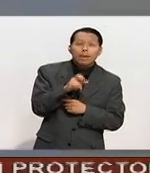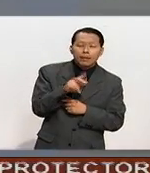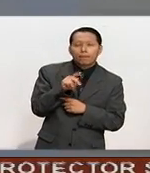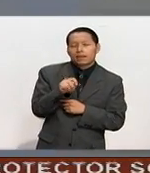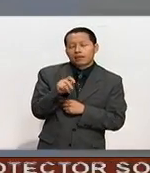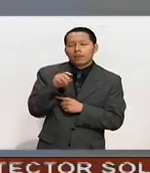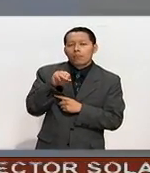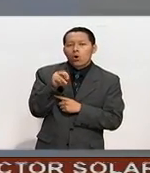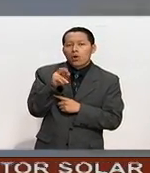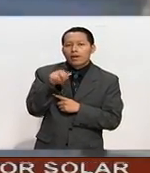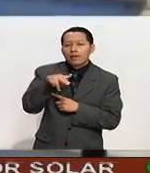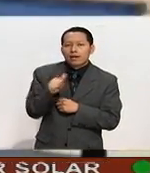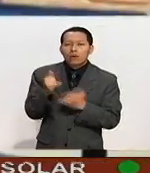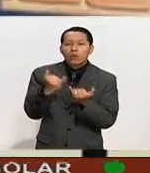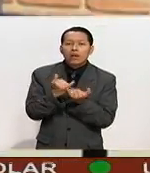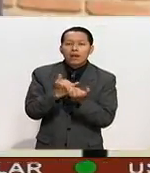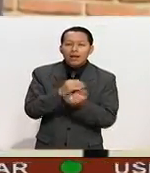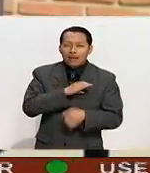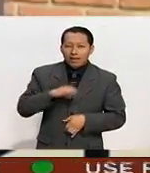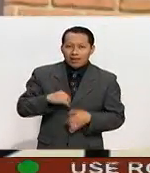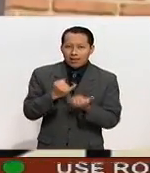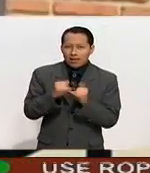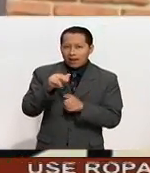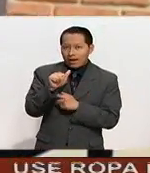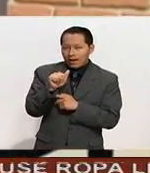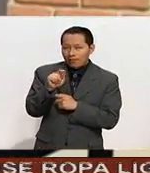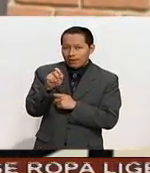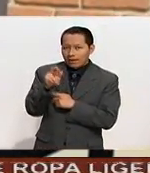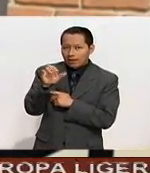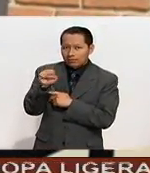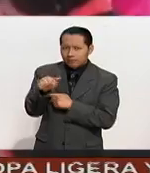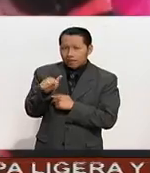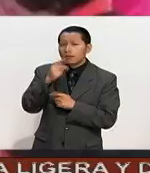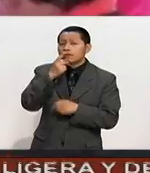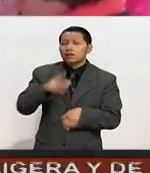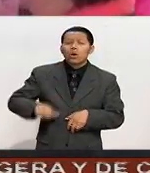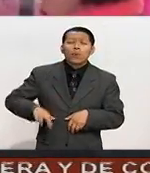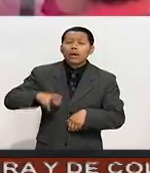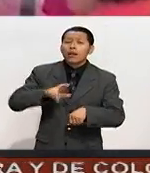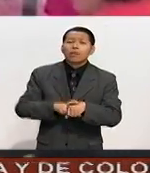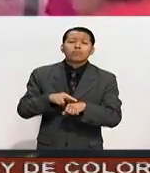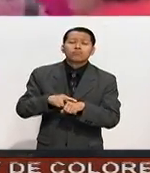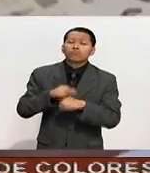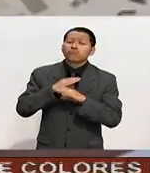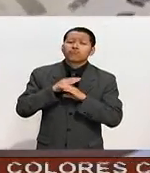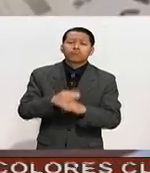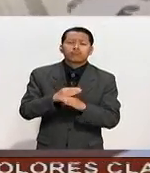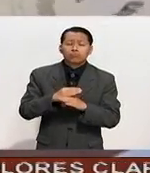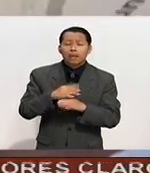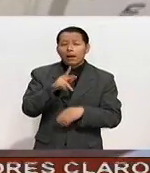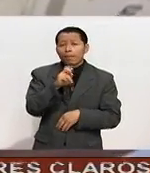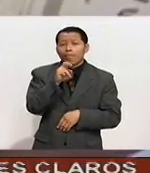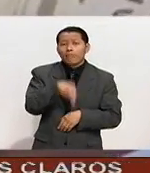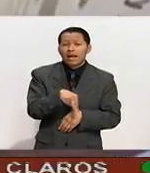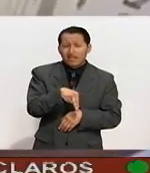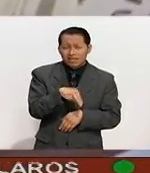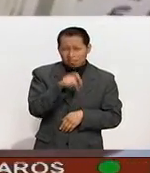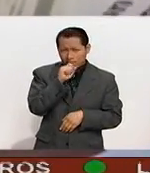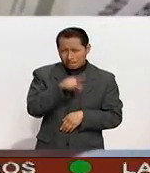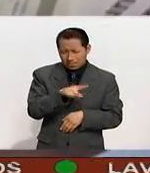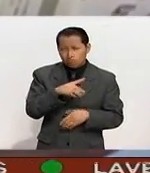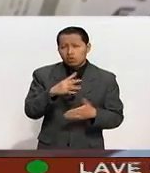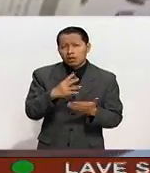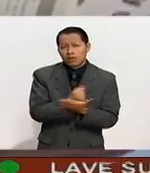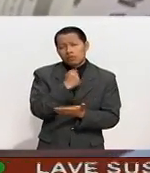la candidata independiente Ana Teresa Aranda impugnaron las elecciones a gobernador en la que el candidato panista Antonio Gali resultó